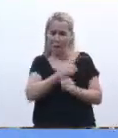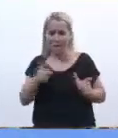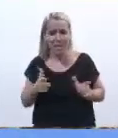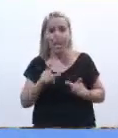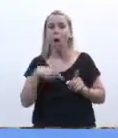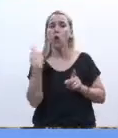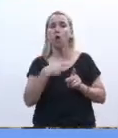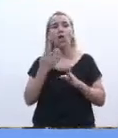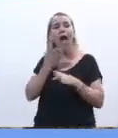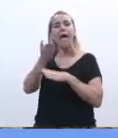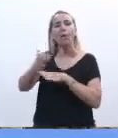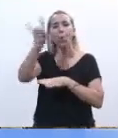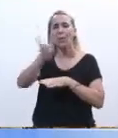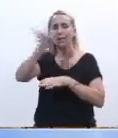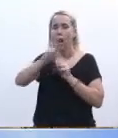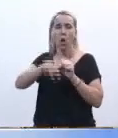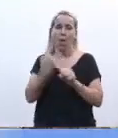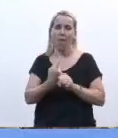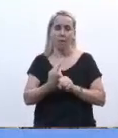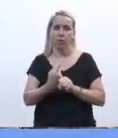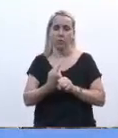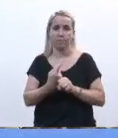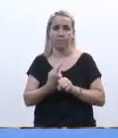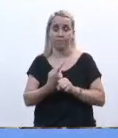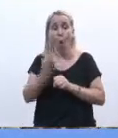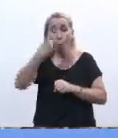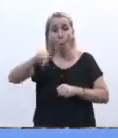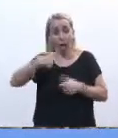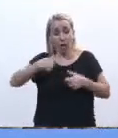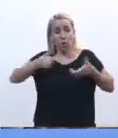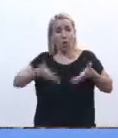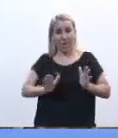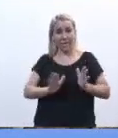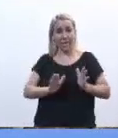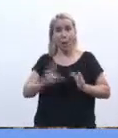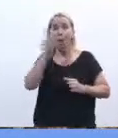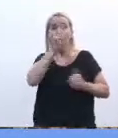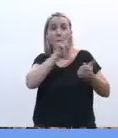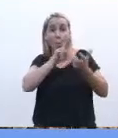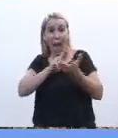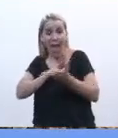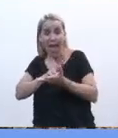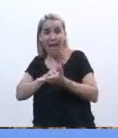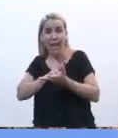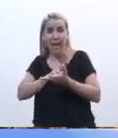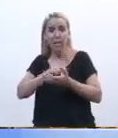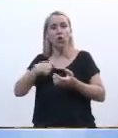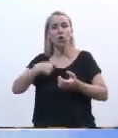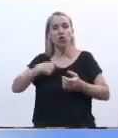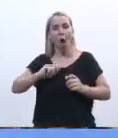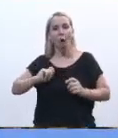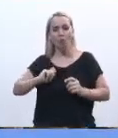no podíamos ir a la universidad. Cuando yo nací, las mujeres no teníamos la patria